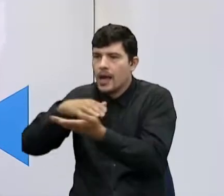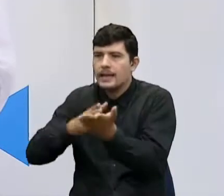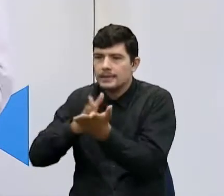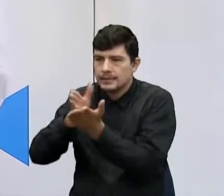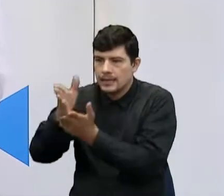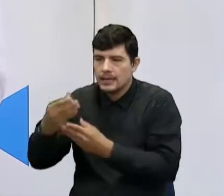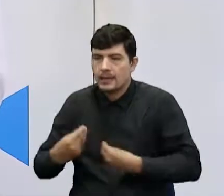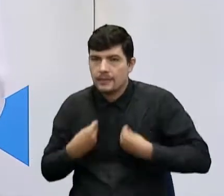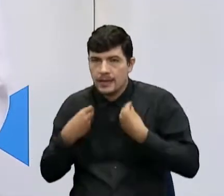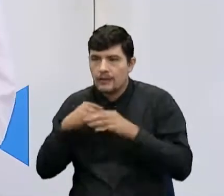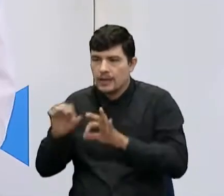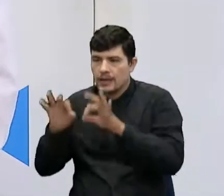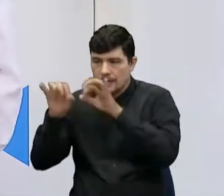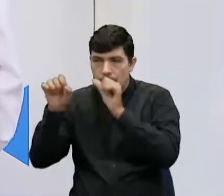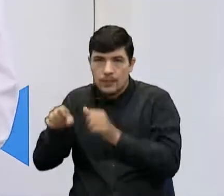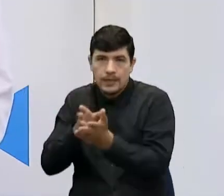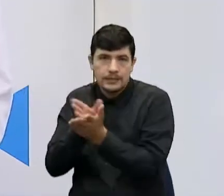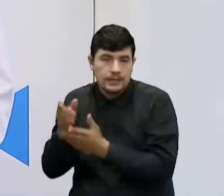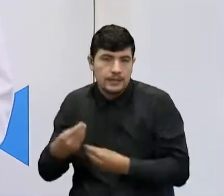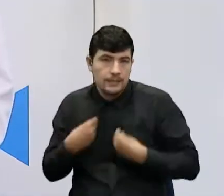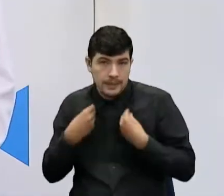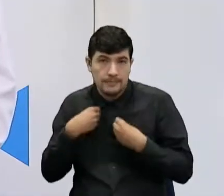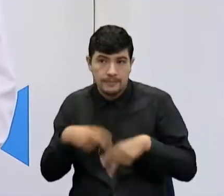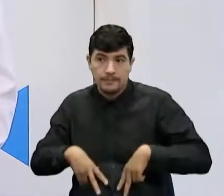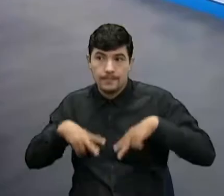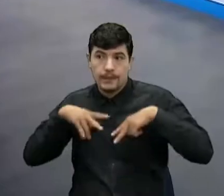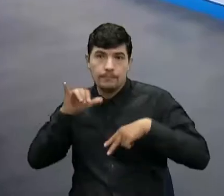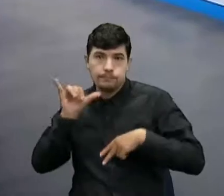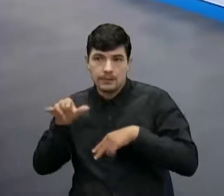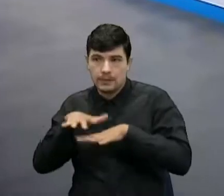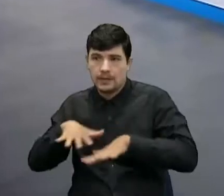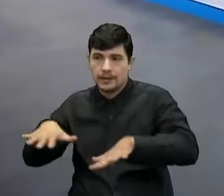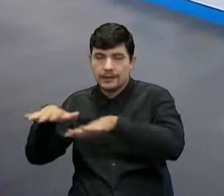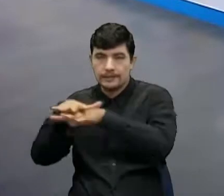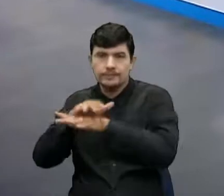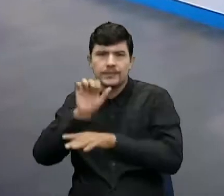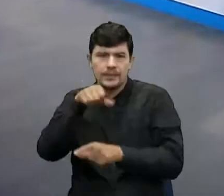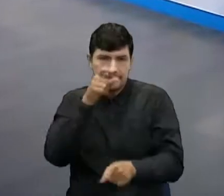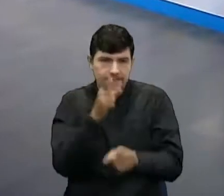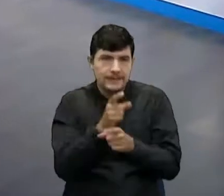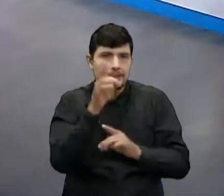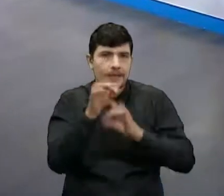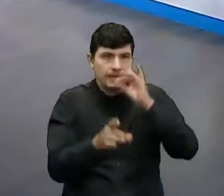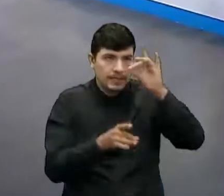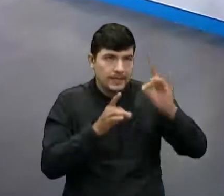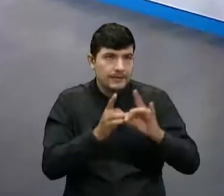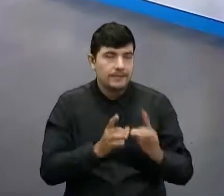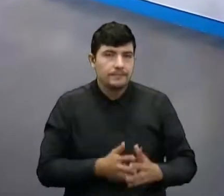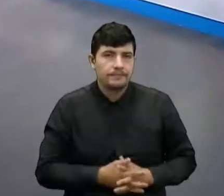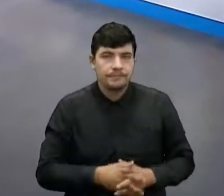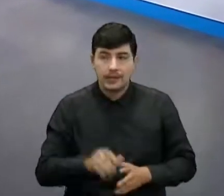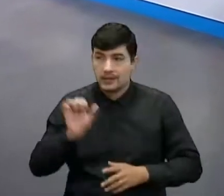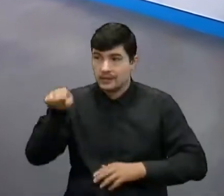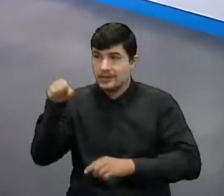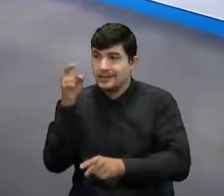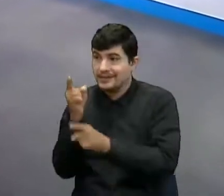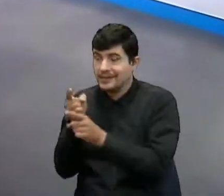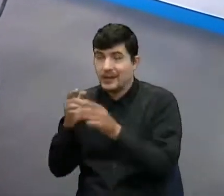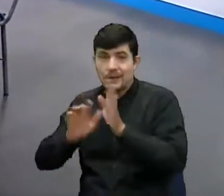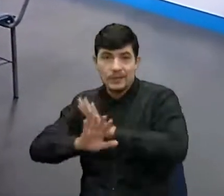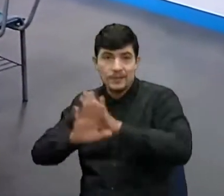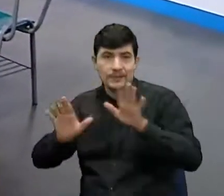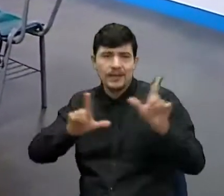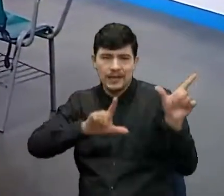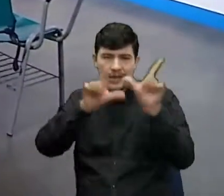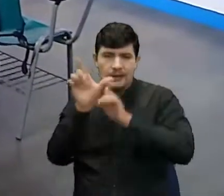físicos Que serían abióticos Es eso Muy bien Ahí está Ok, entonces los chicos allá en la casa